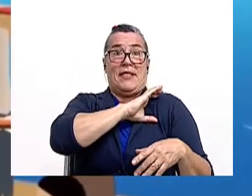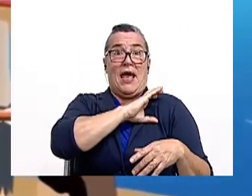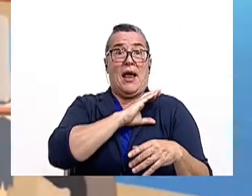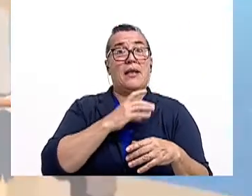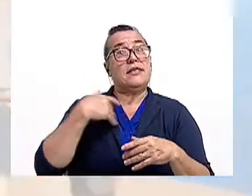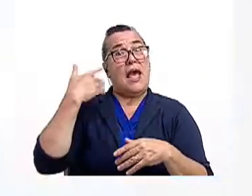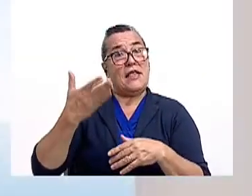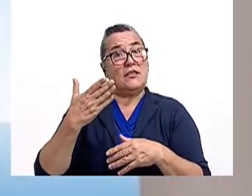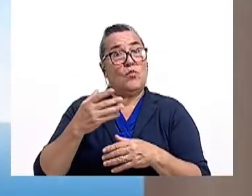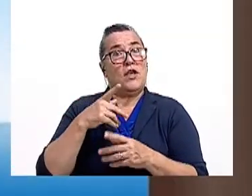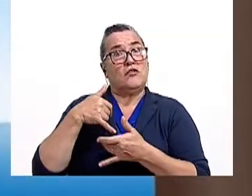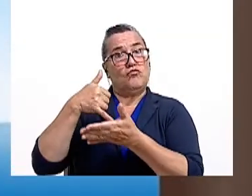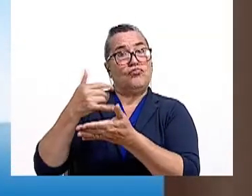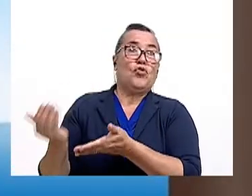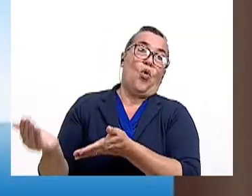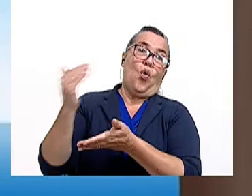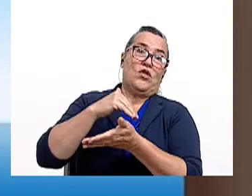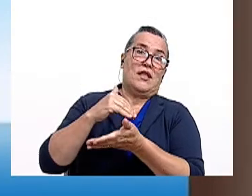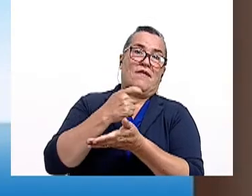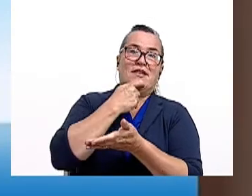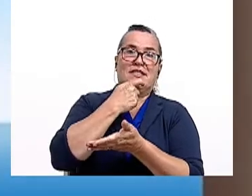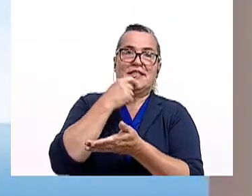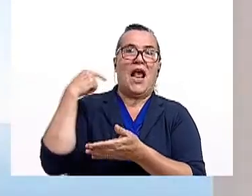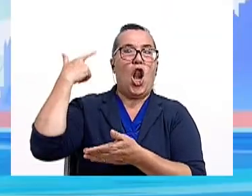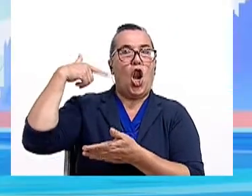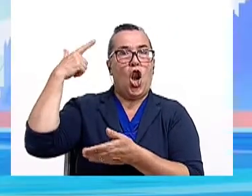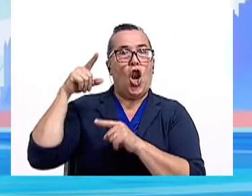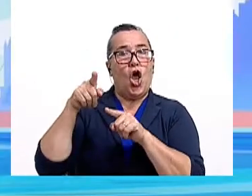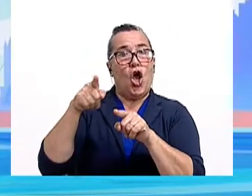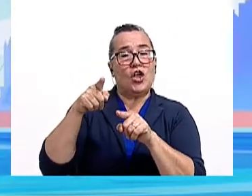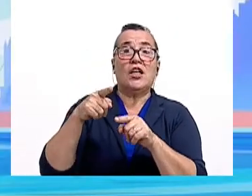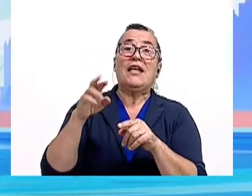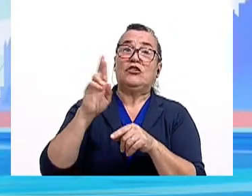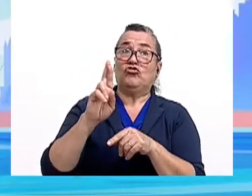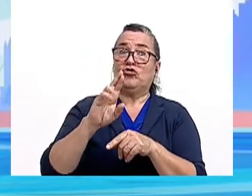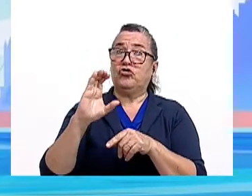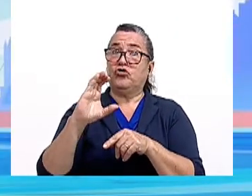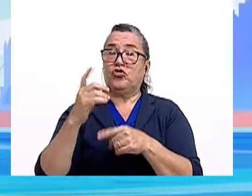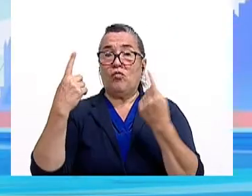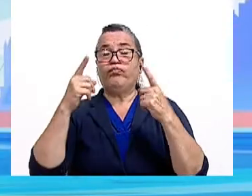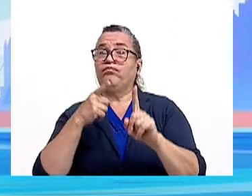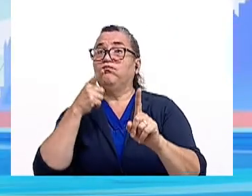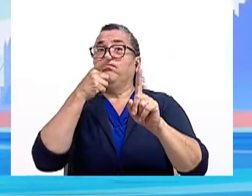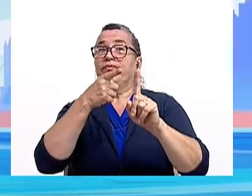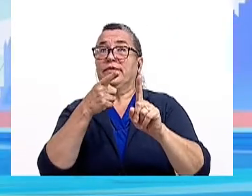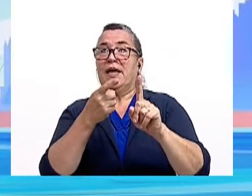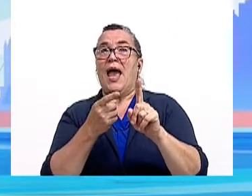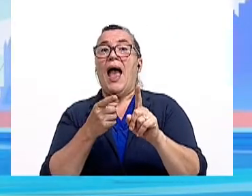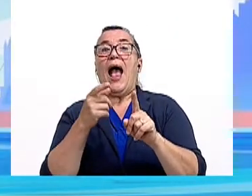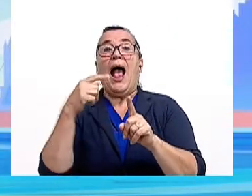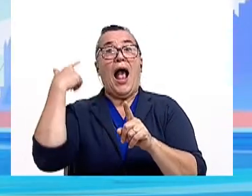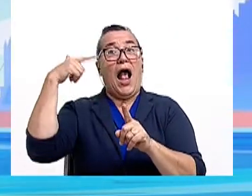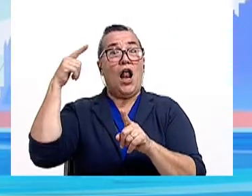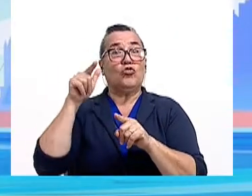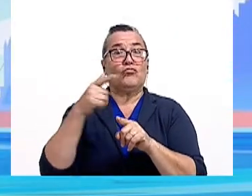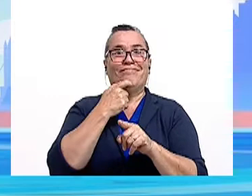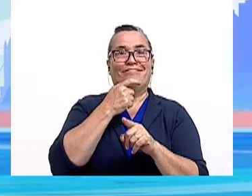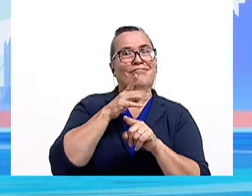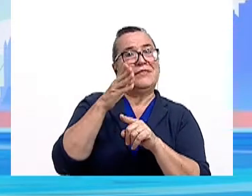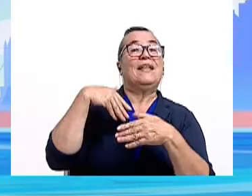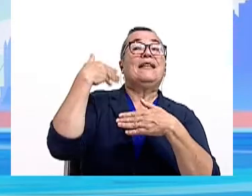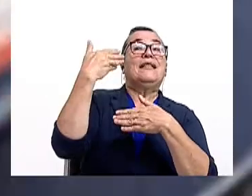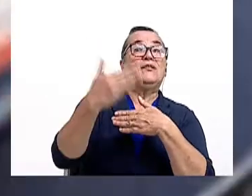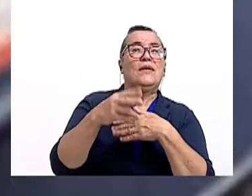a Viernes de nuevo a Londres. Así es como Robinson Crusoe logra regresar a Londres después